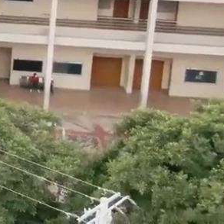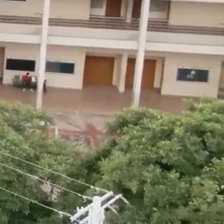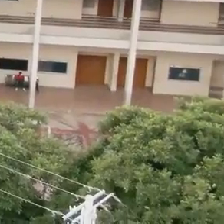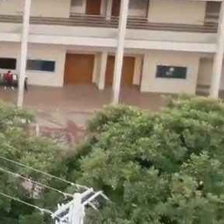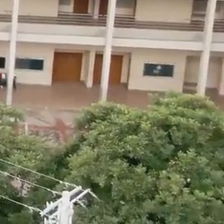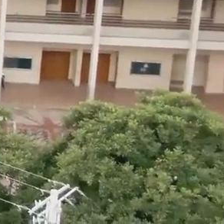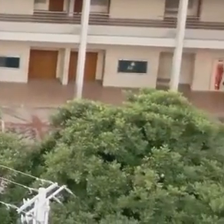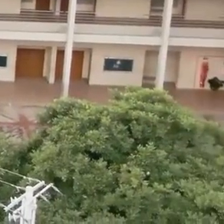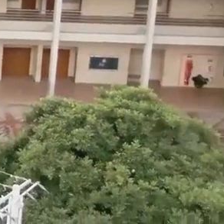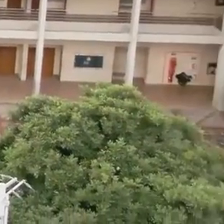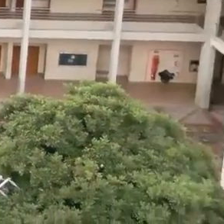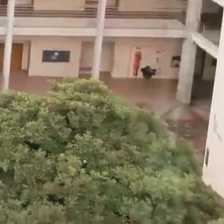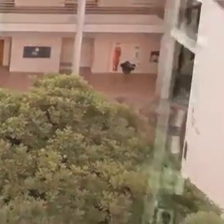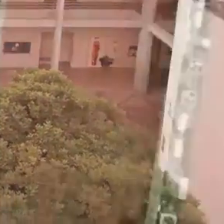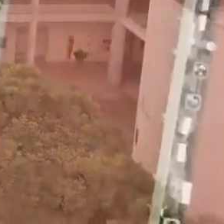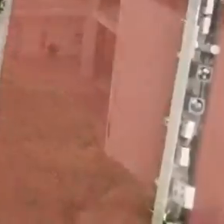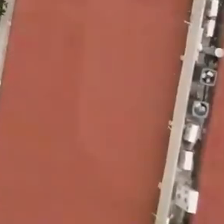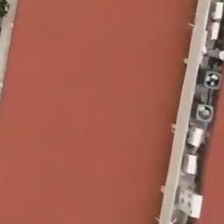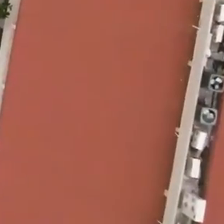sí